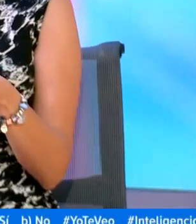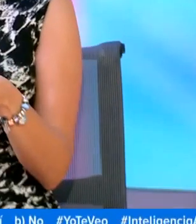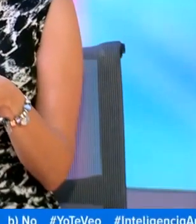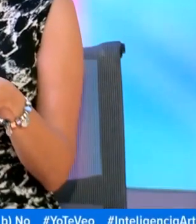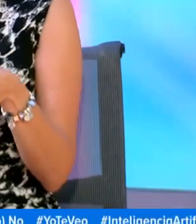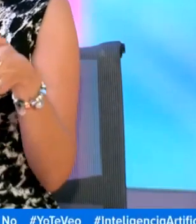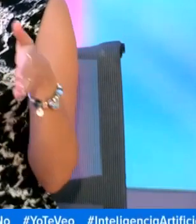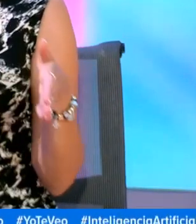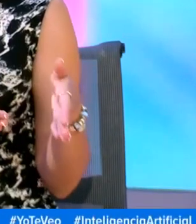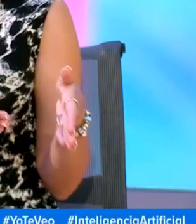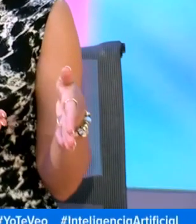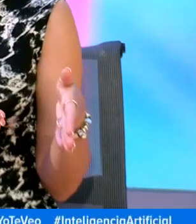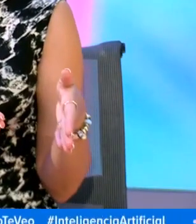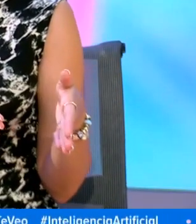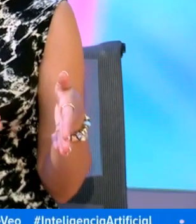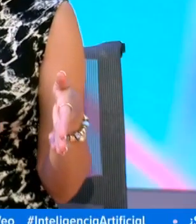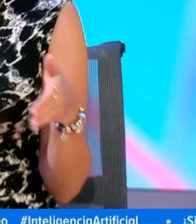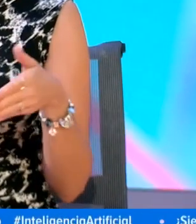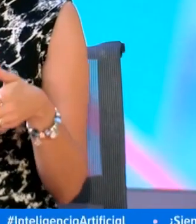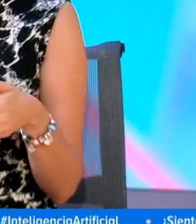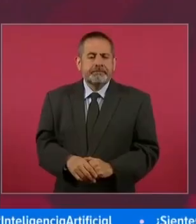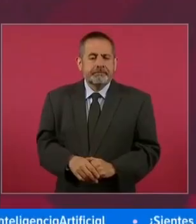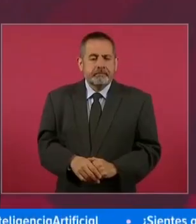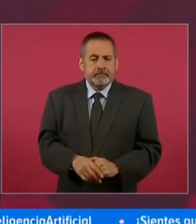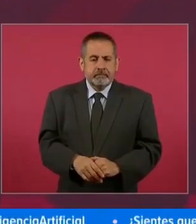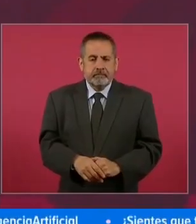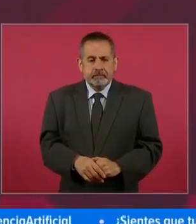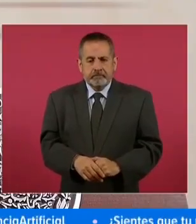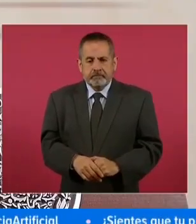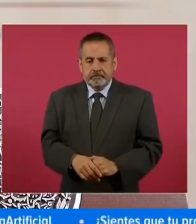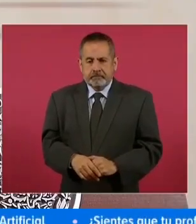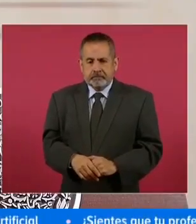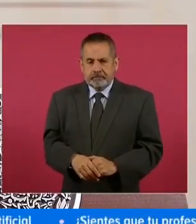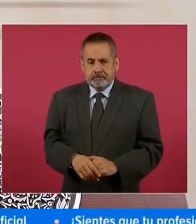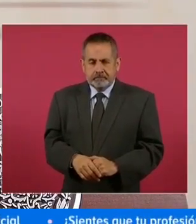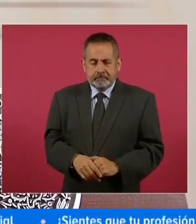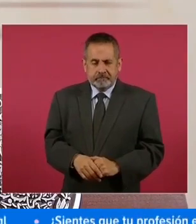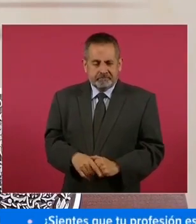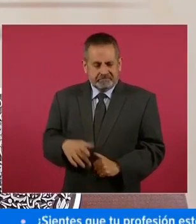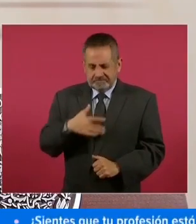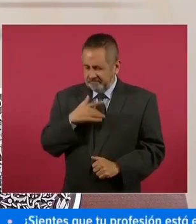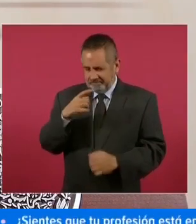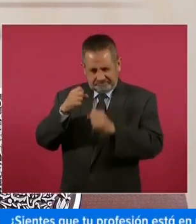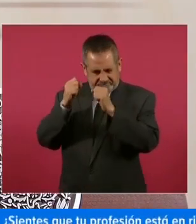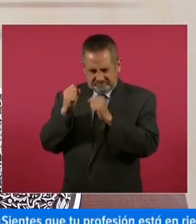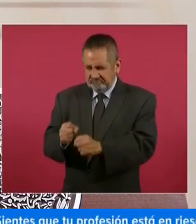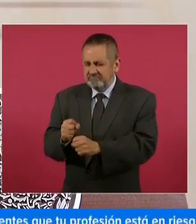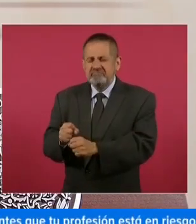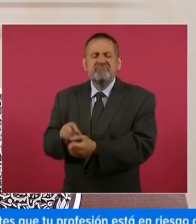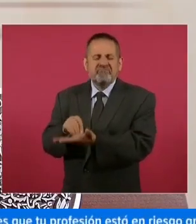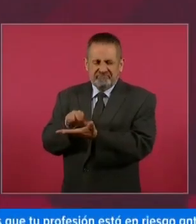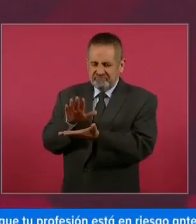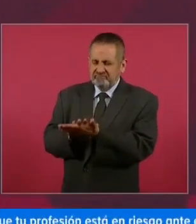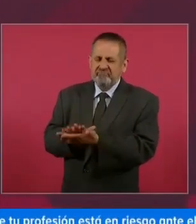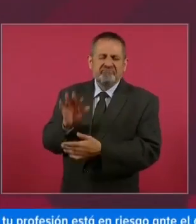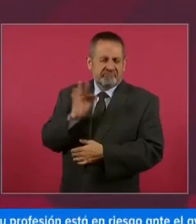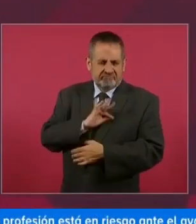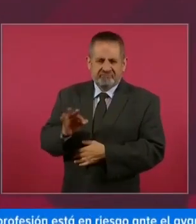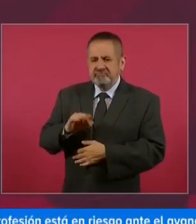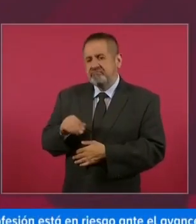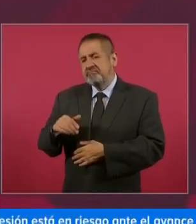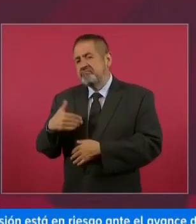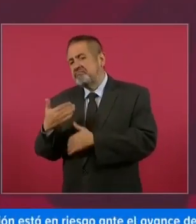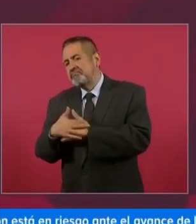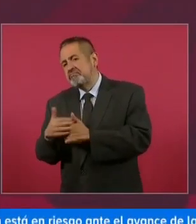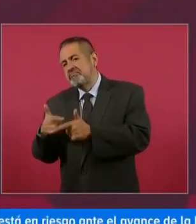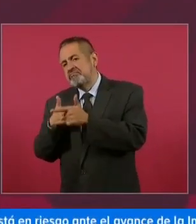López Obrador aprovechó para confirmar en su mañanera de hoy pues que hoy precisamente estará entregando el bastón de mando a la nueva coordinadora de